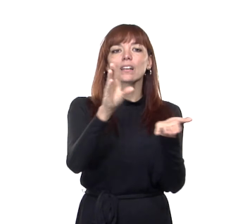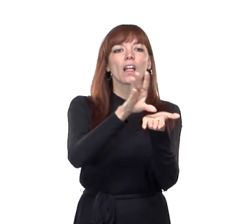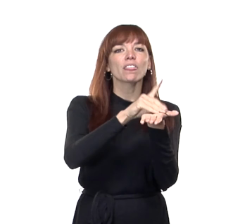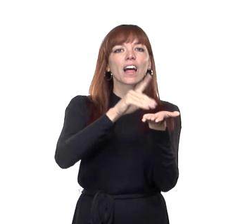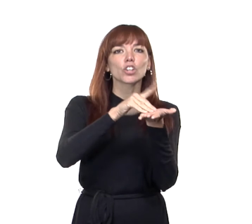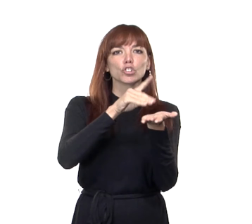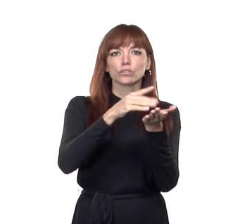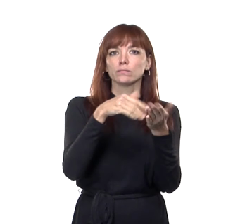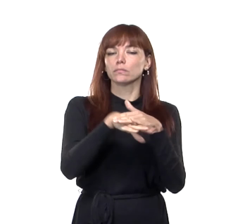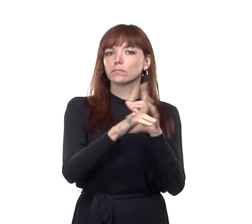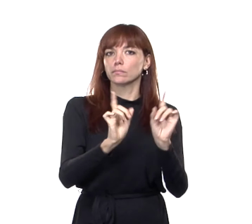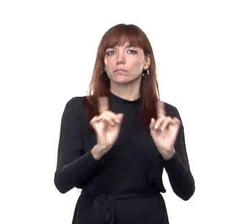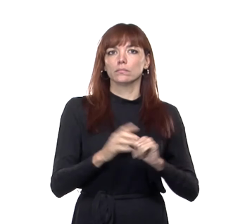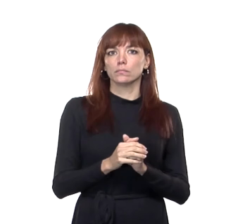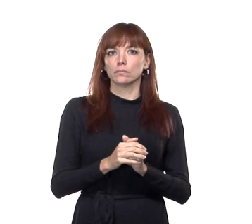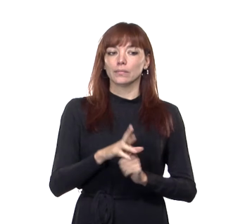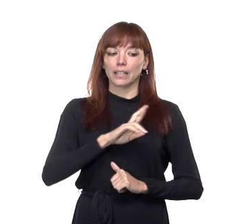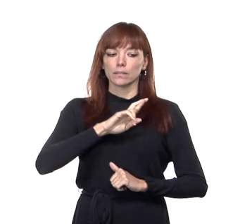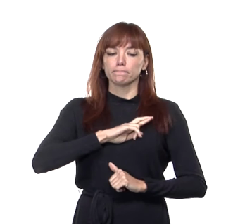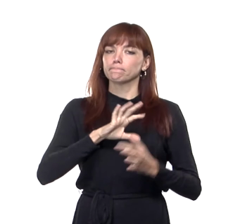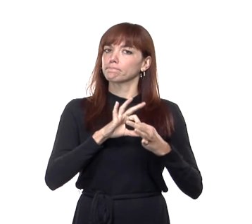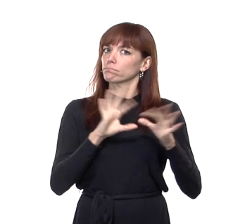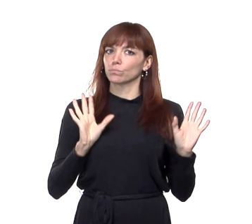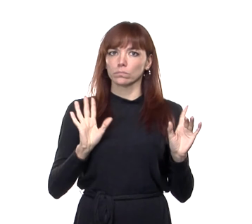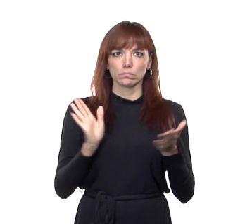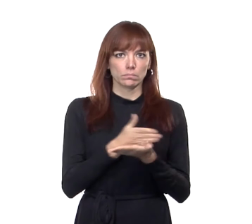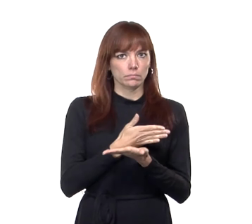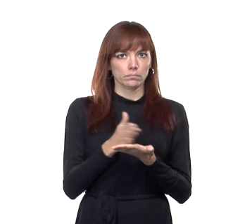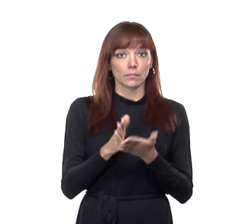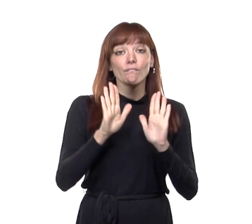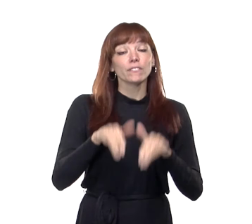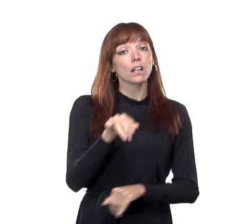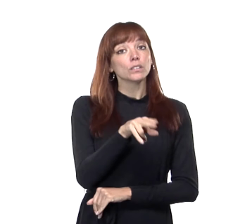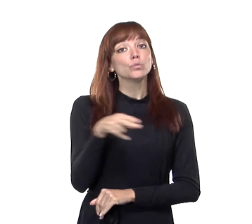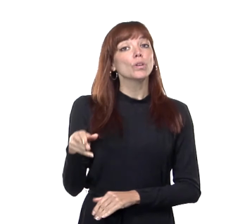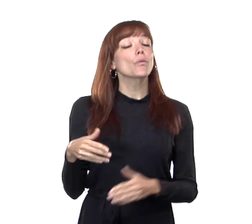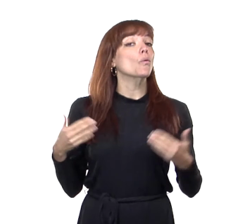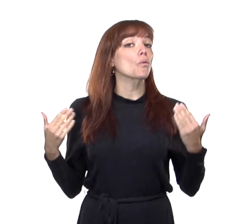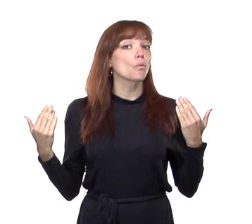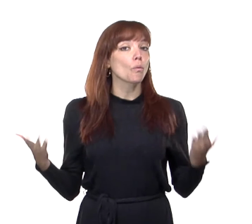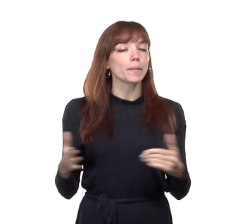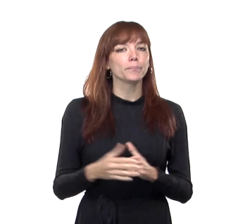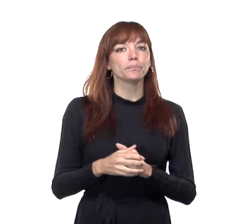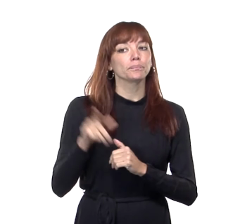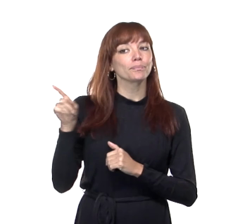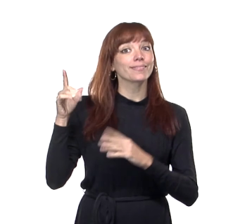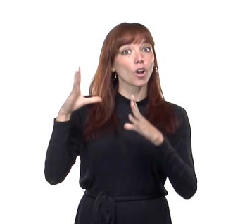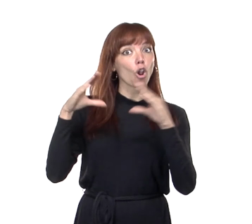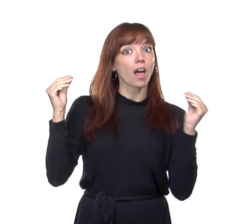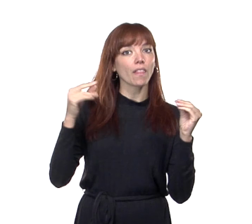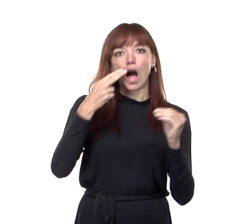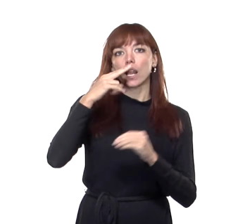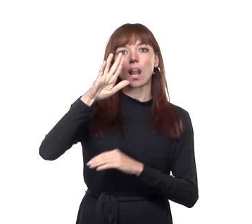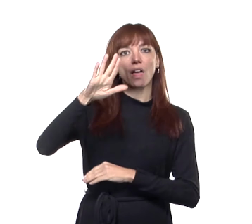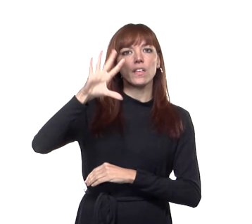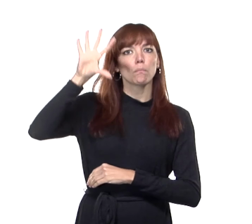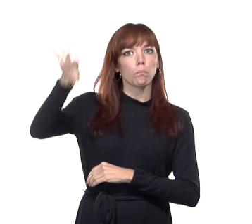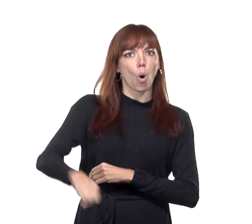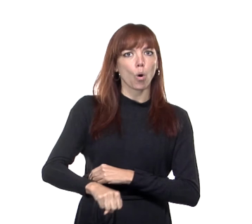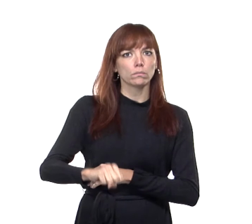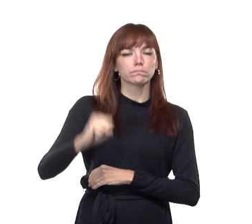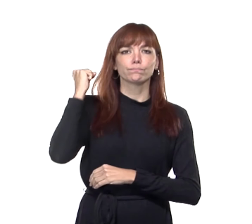aquellos que tenían que ver con la religión y el resultado fue que en holanda los nazis encontraron y asesinaron